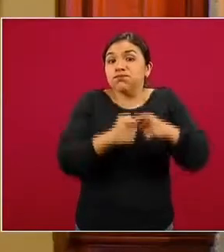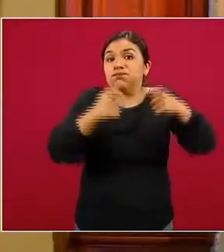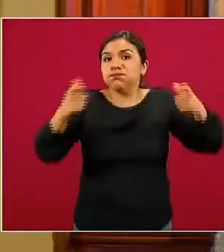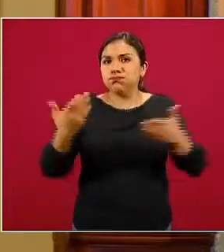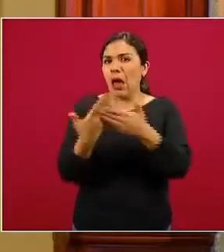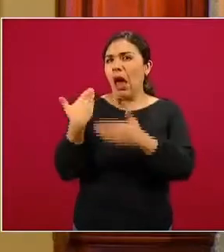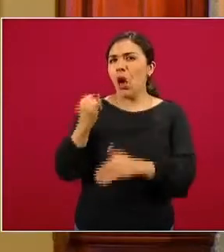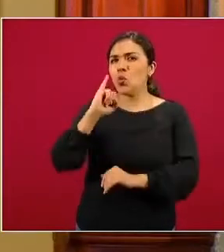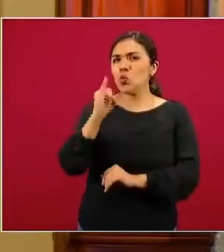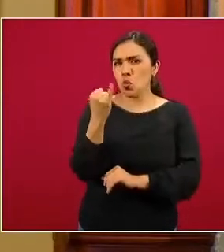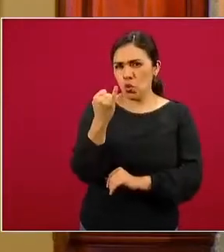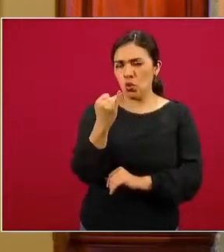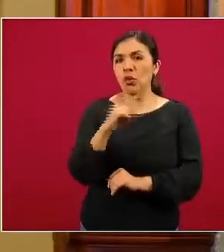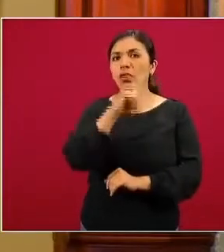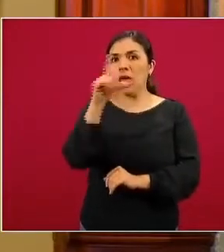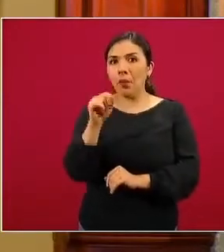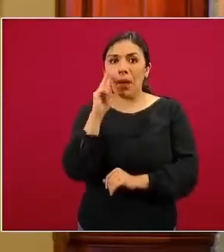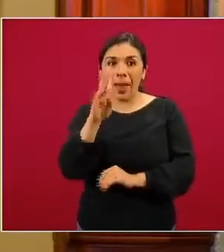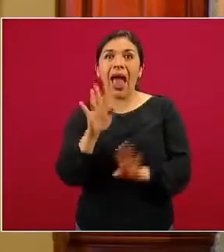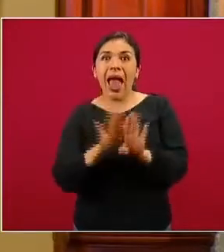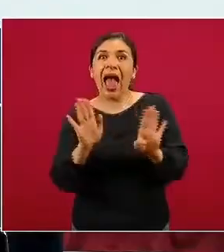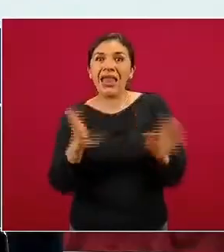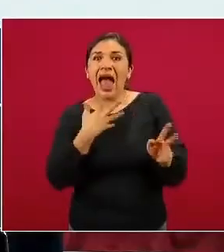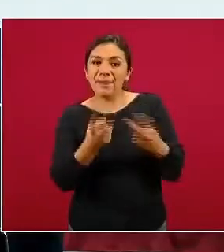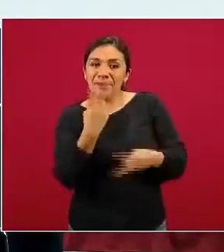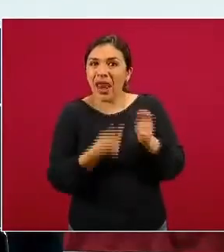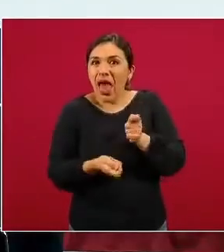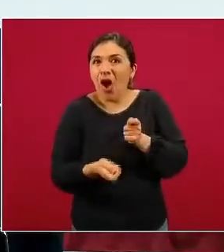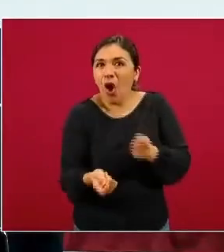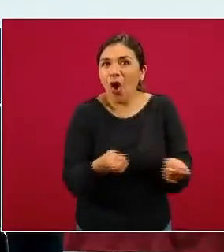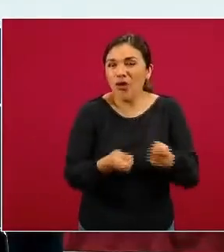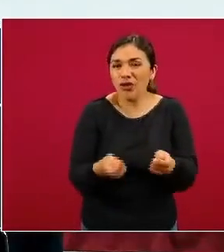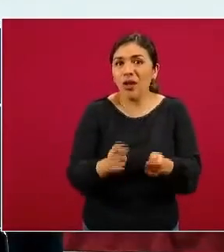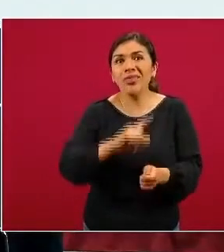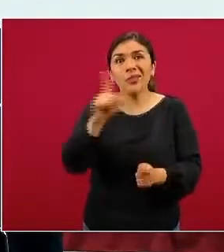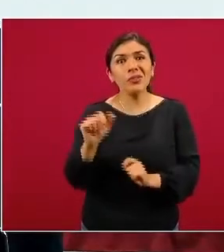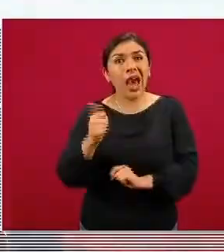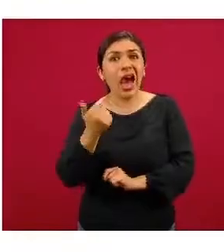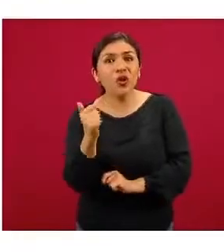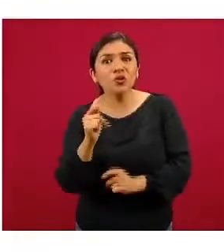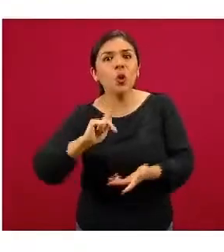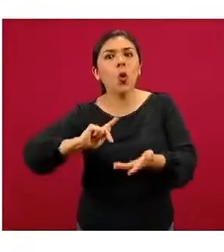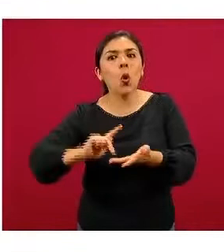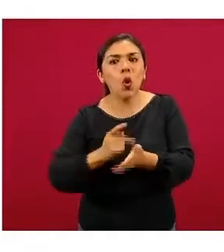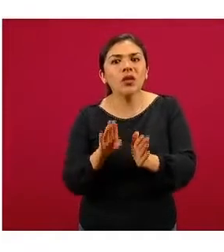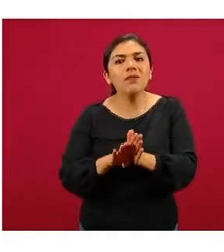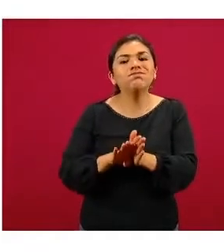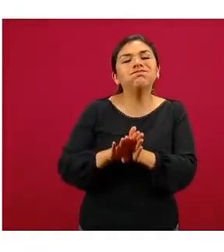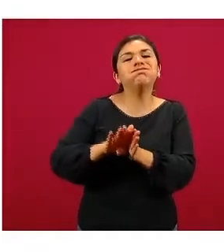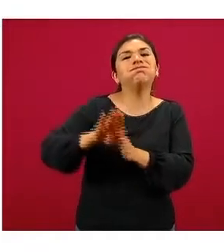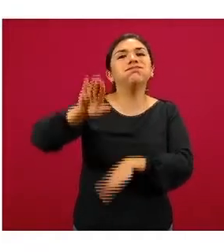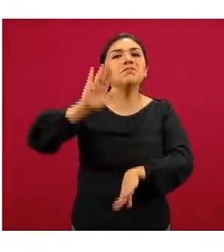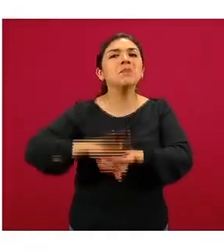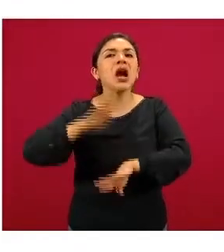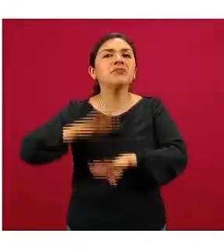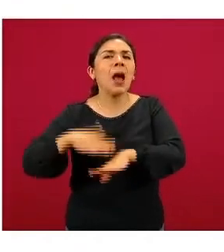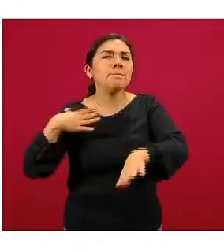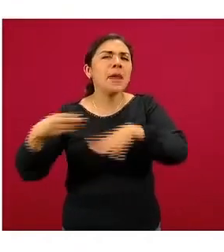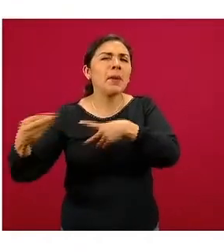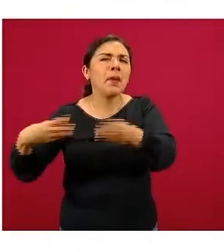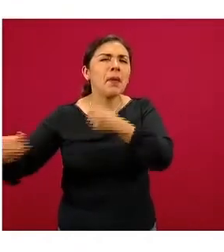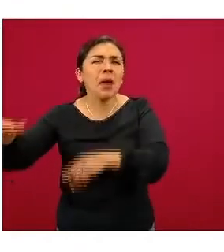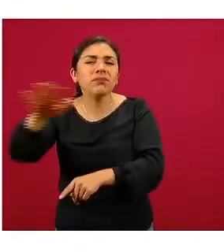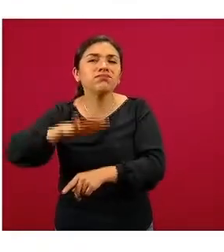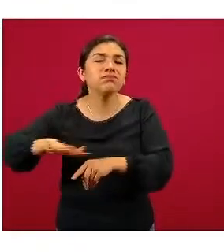junio, parecía que venía un control para julio, pero ya a partir de agosto inicia con una transmisión, aparentemente no